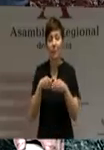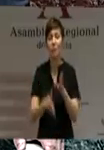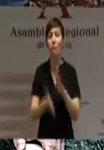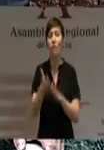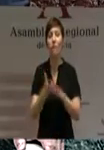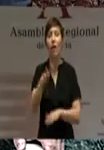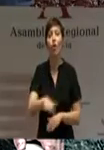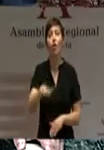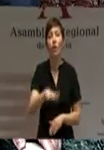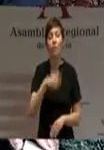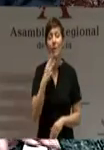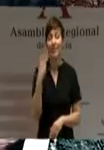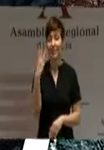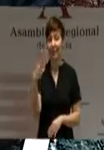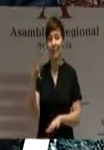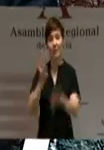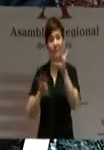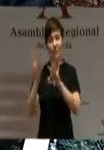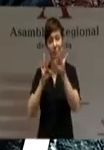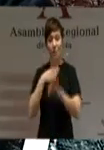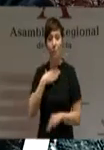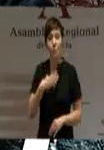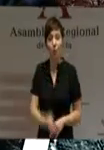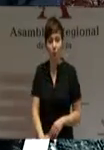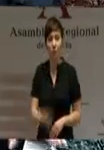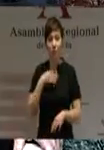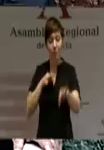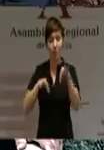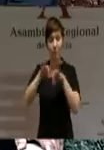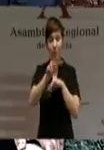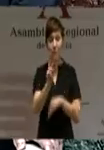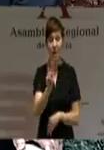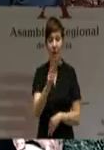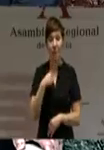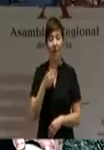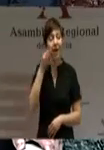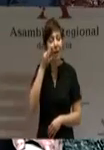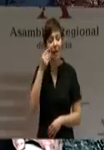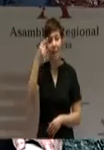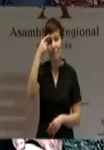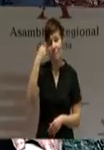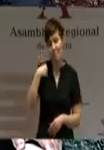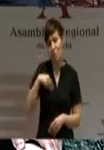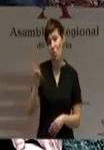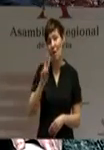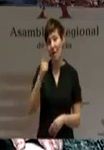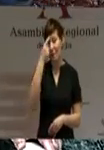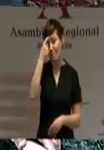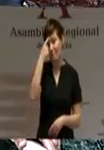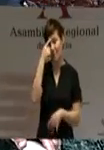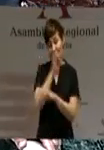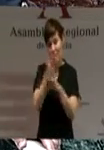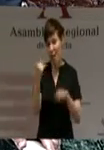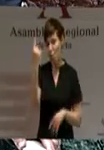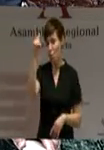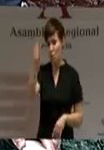mando, pero desde el principio solo uno había realmente en la cabeza del almirante. Como el